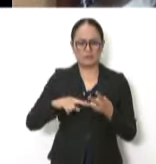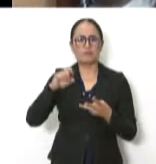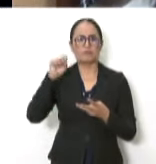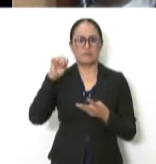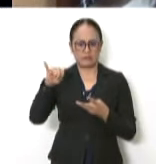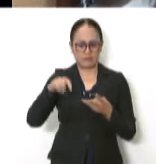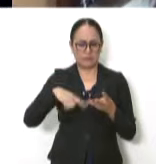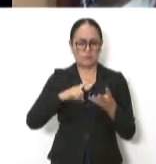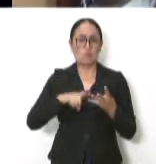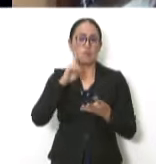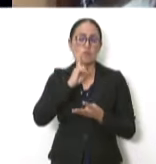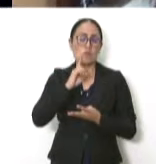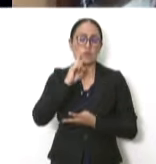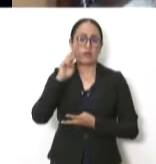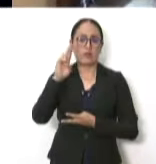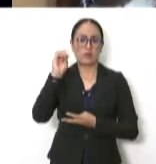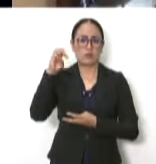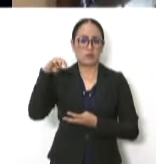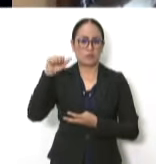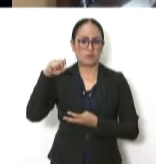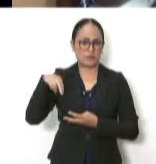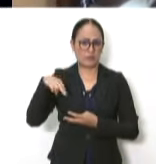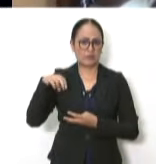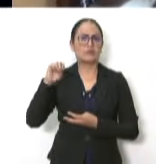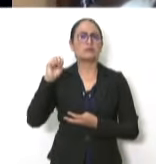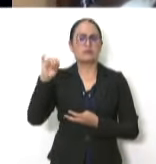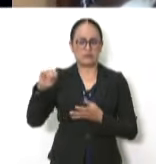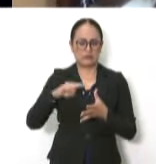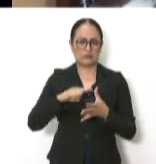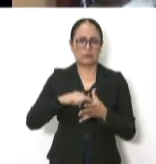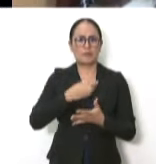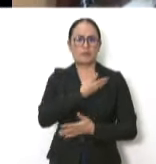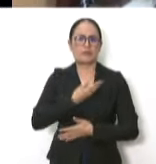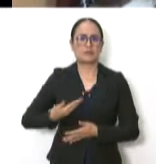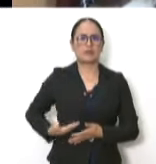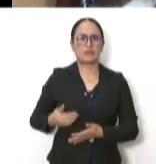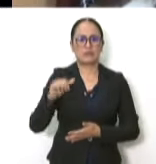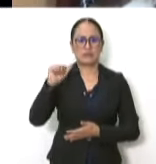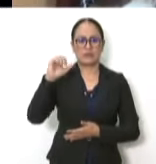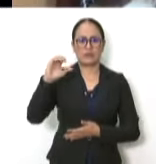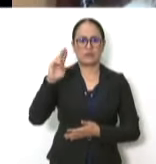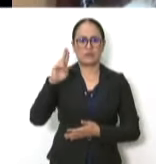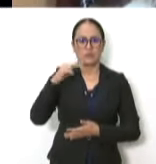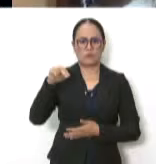Román. A favor. Comisionado Presidente Acuña.